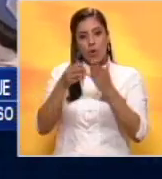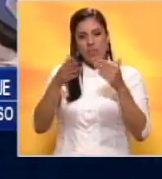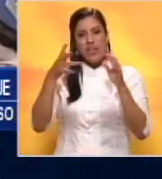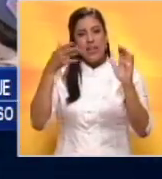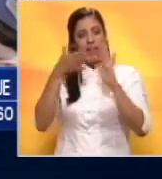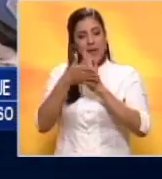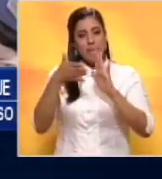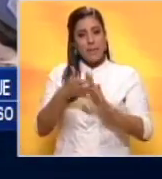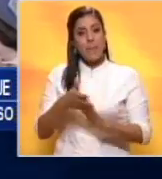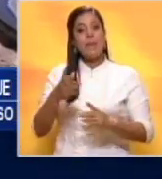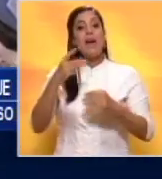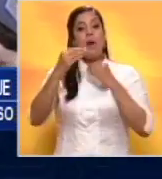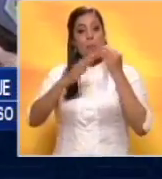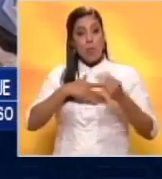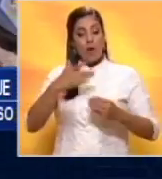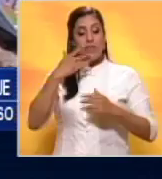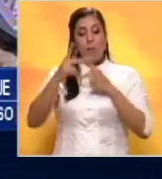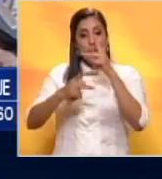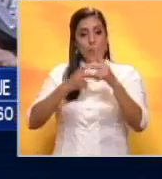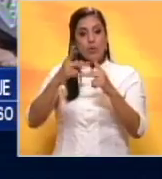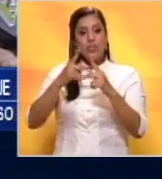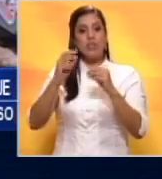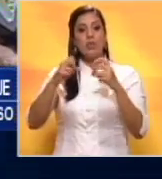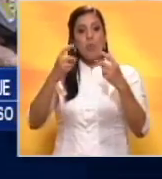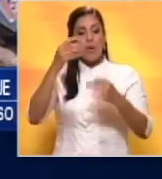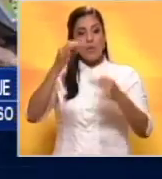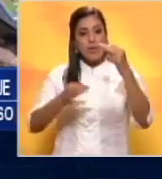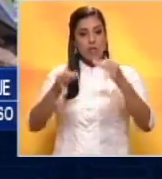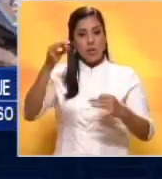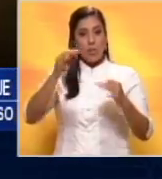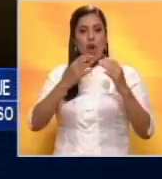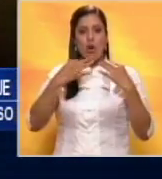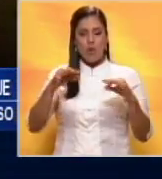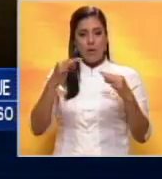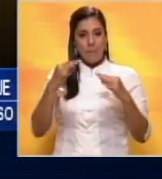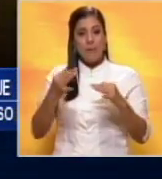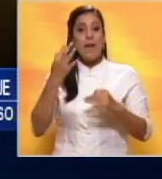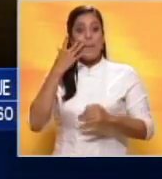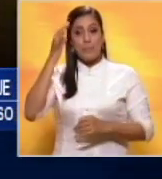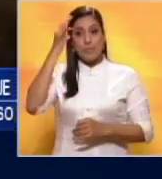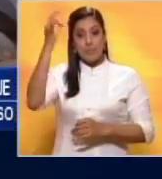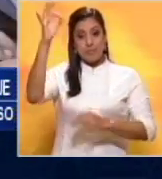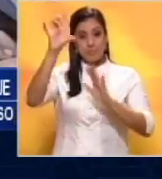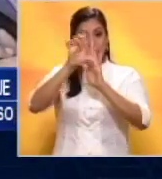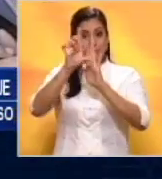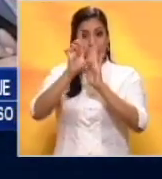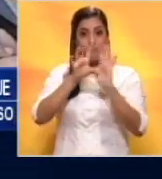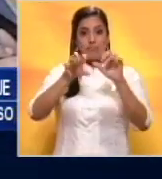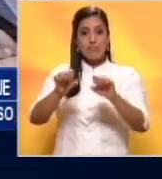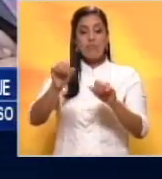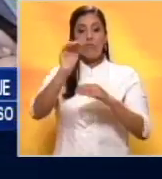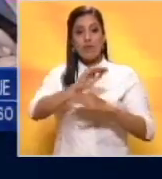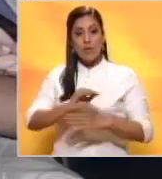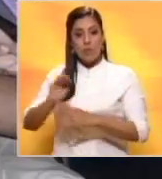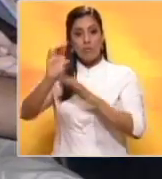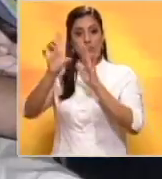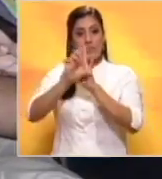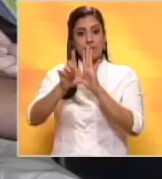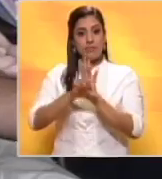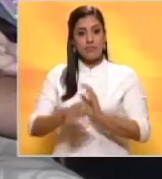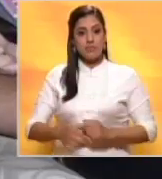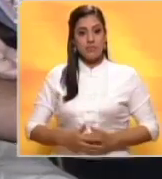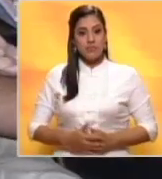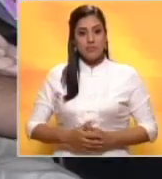su caso, haciendo posible que el proceso sea llevado a tribunales penales ordinarios si el Consejo Legislativo allana su protección